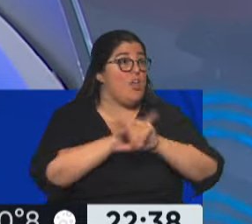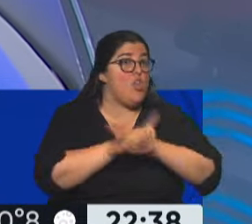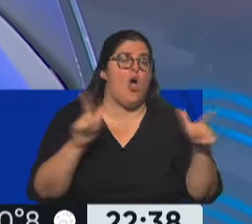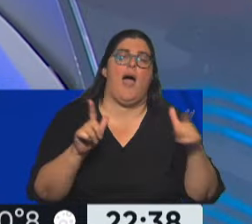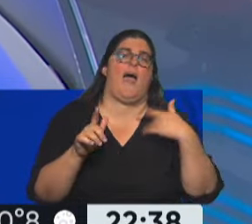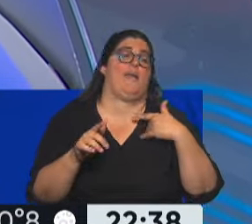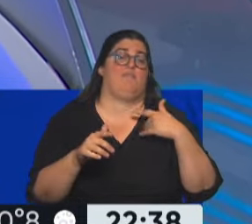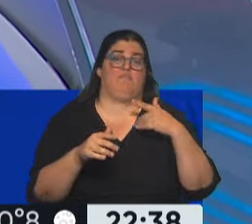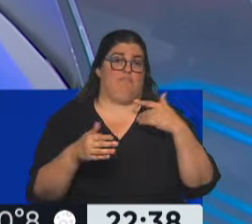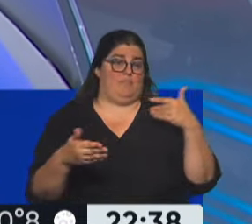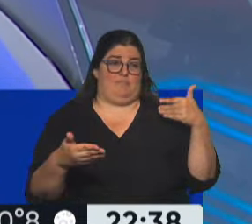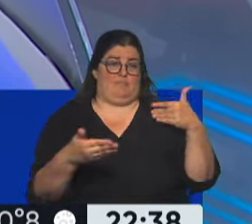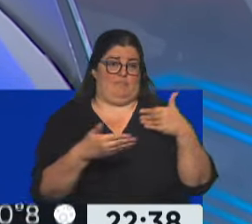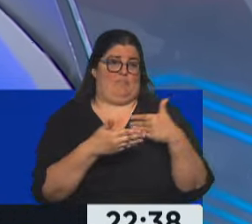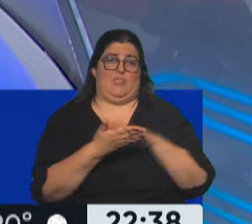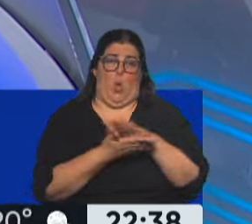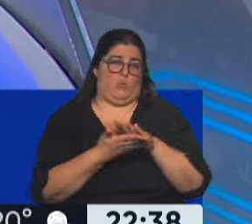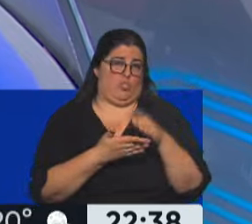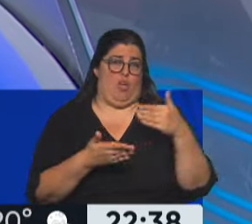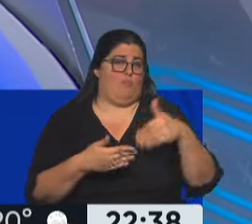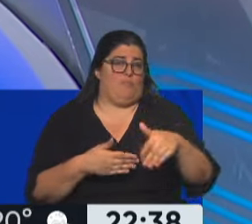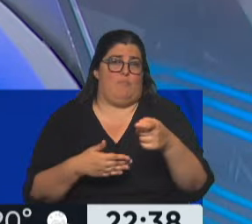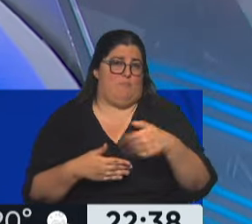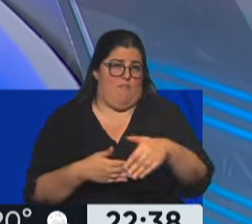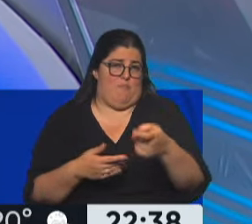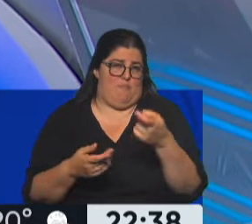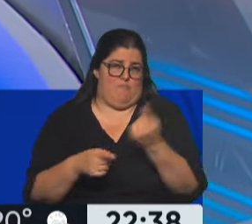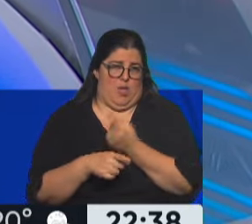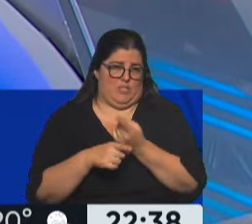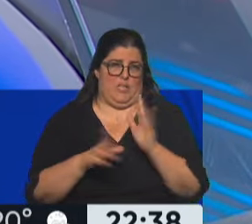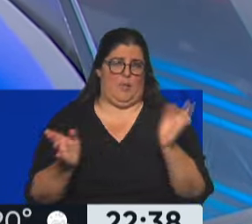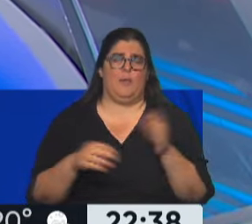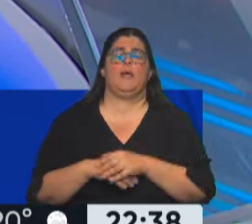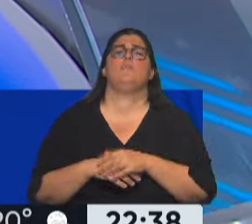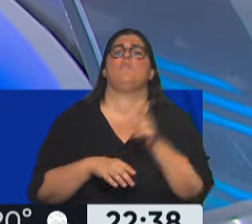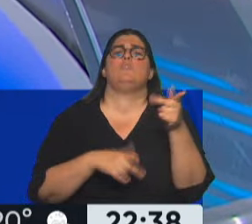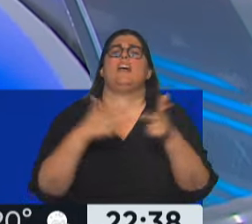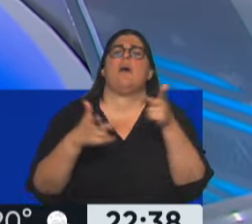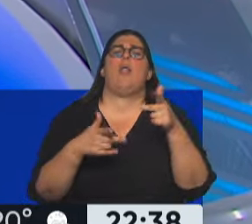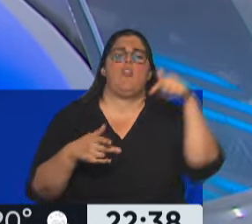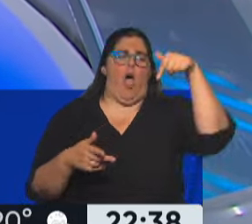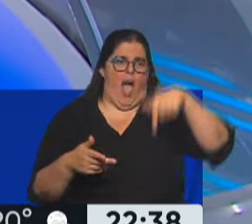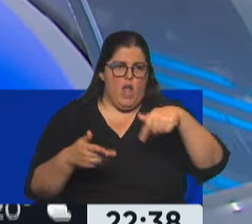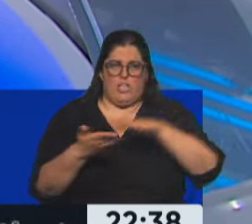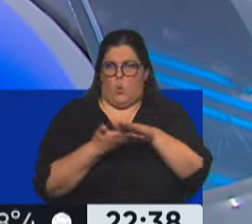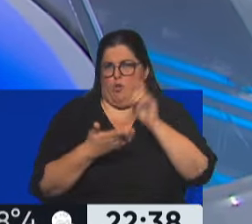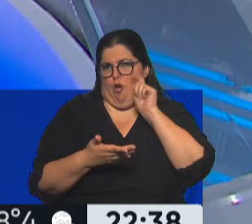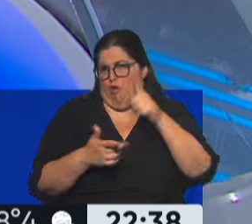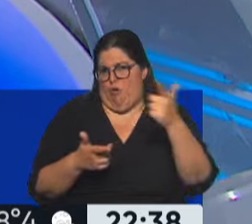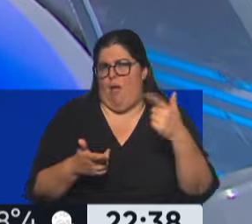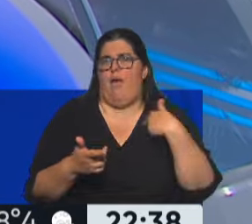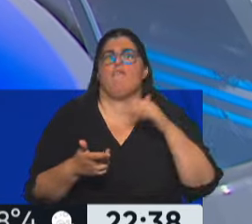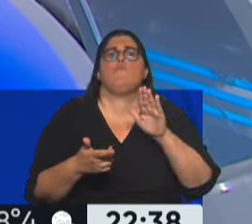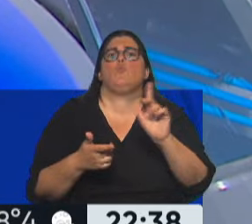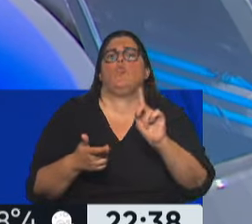es la cuestión, me parece, ¿no? Básicamente, Patricio, lo que está planteando ya sobre el final, ¿no? Ni en el mediano, ni en el corto, el largo plazo vamos a